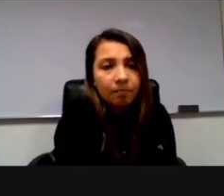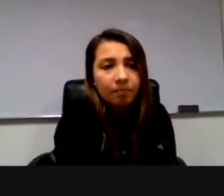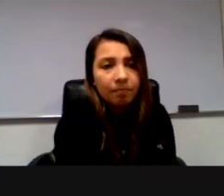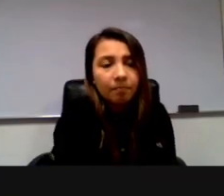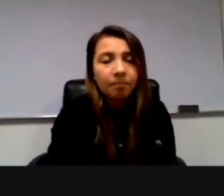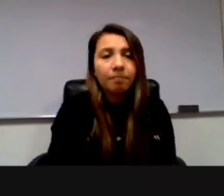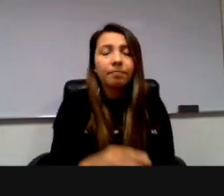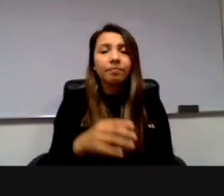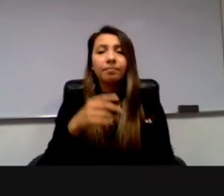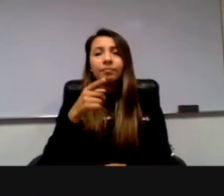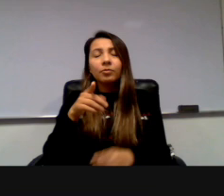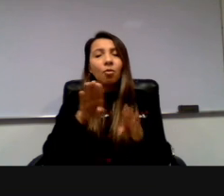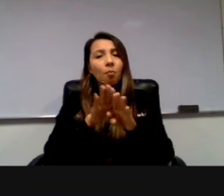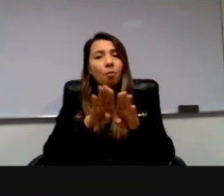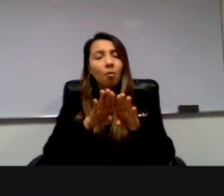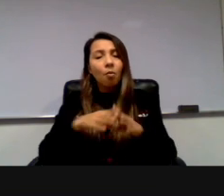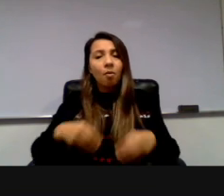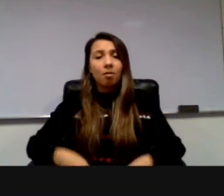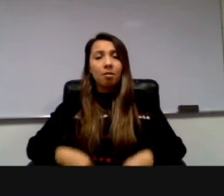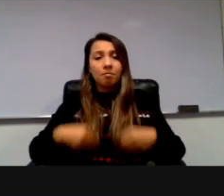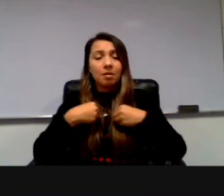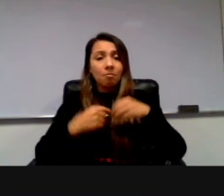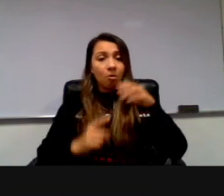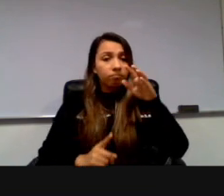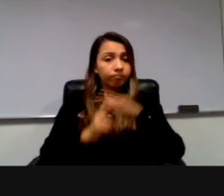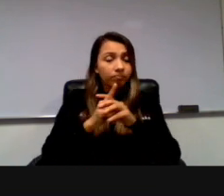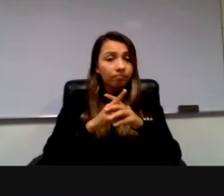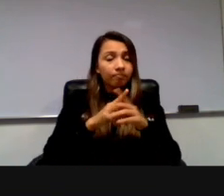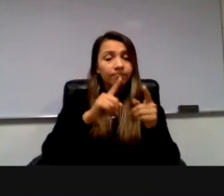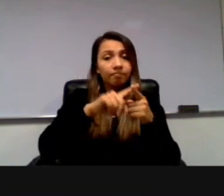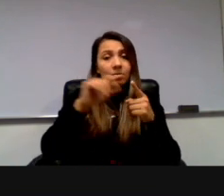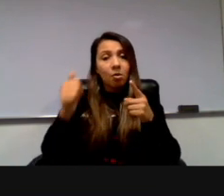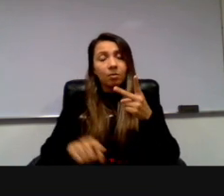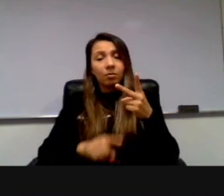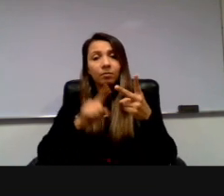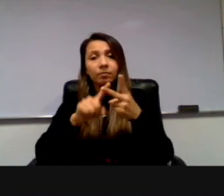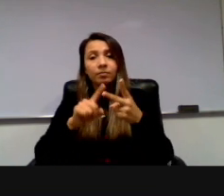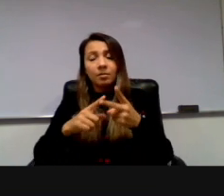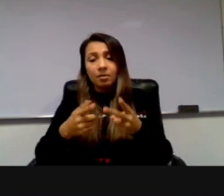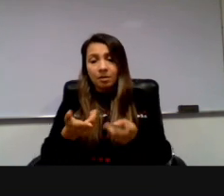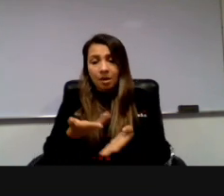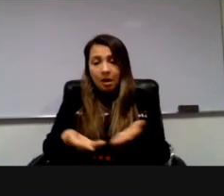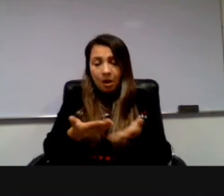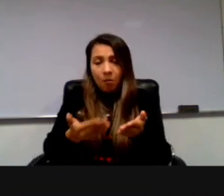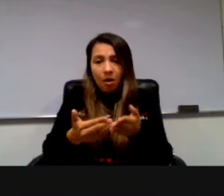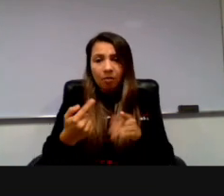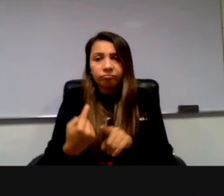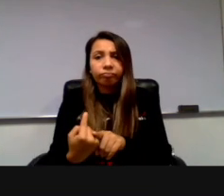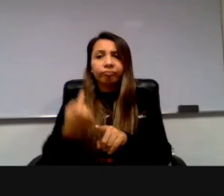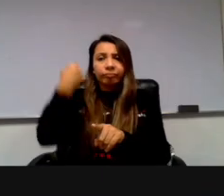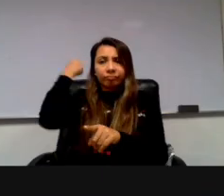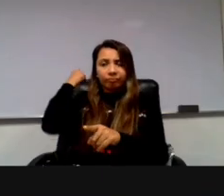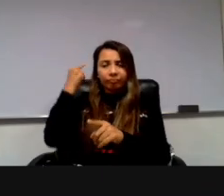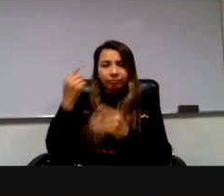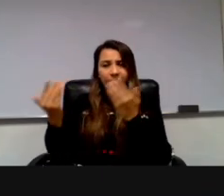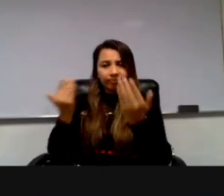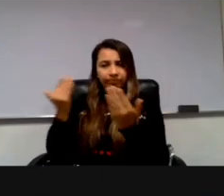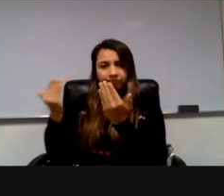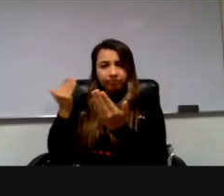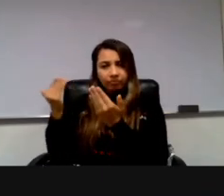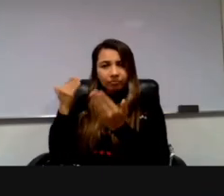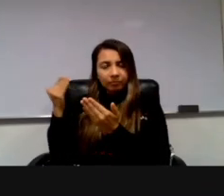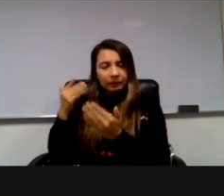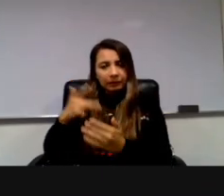y la otra aproximación es ir desde la biología actual hacia el pasado, ¿no? Y entonces, de esta manera, tratar